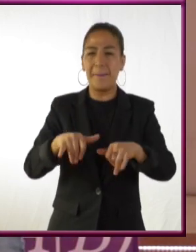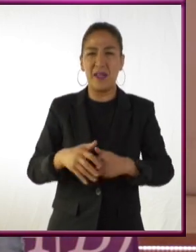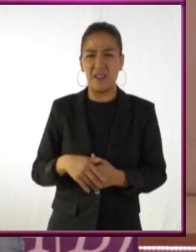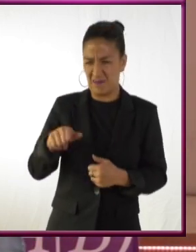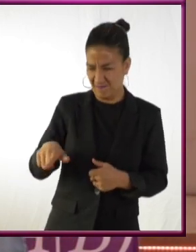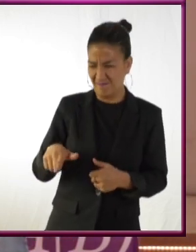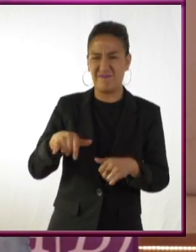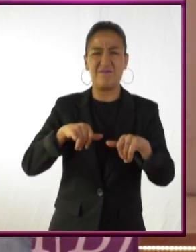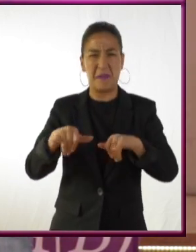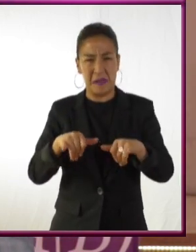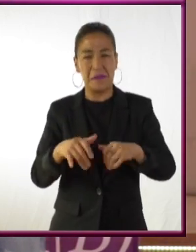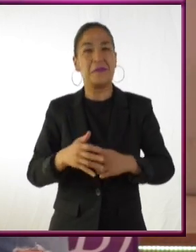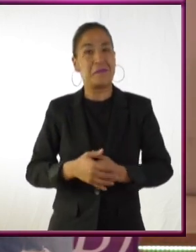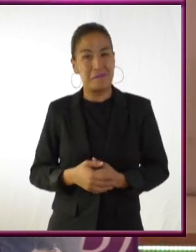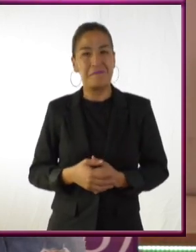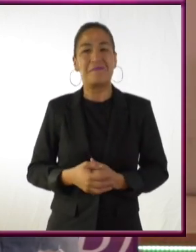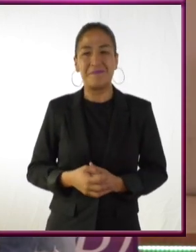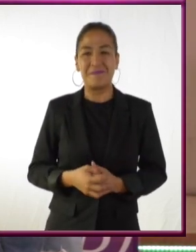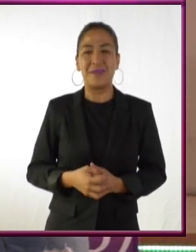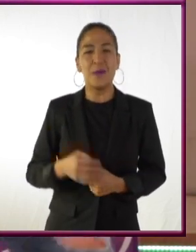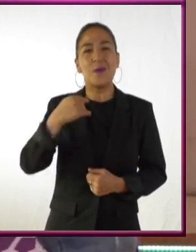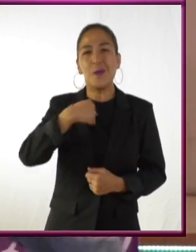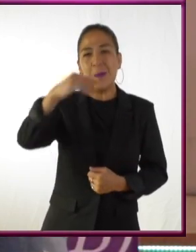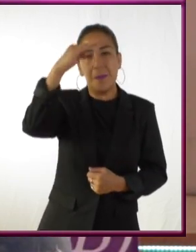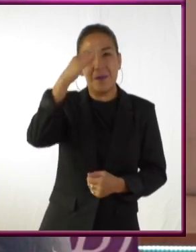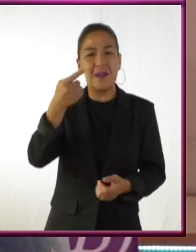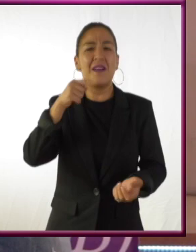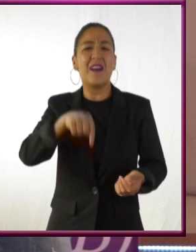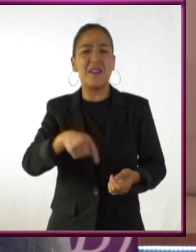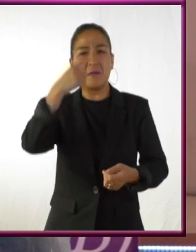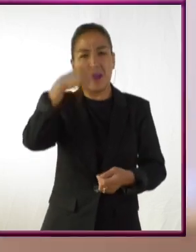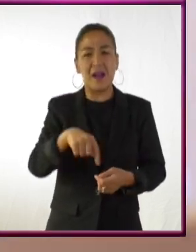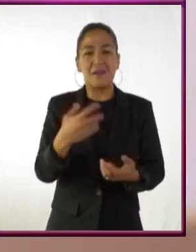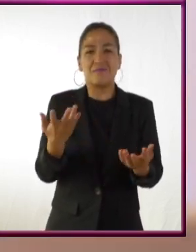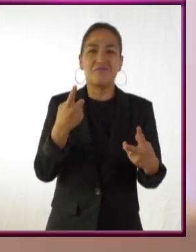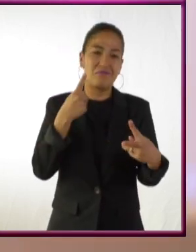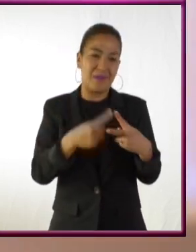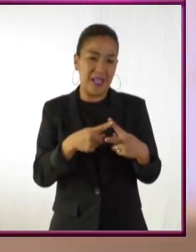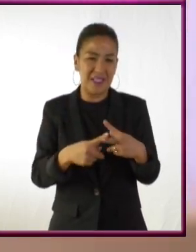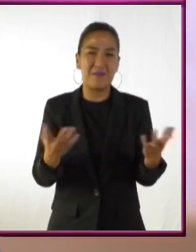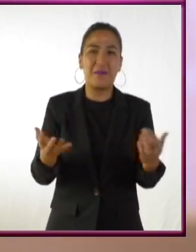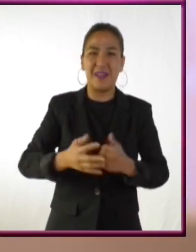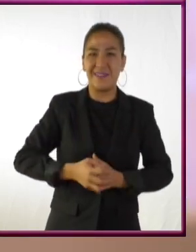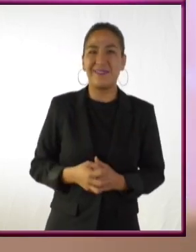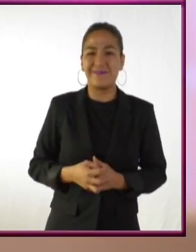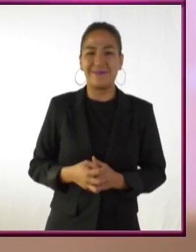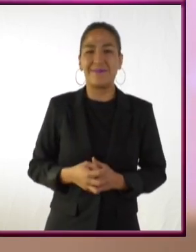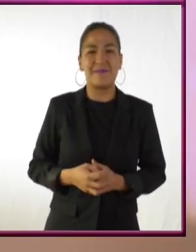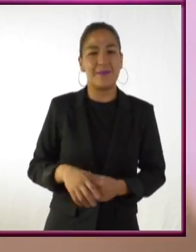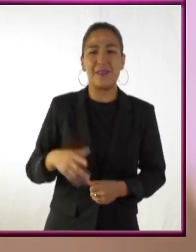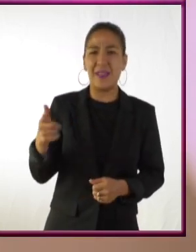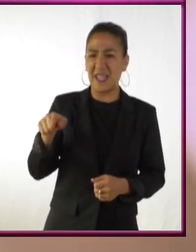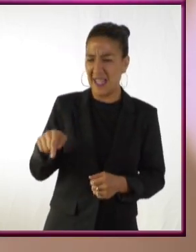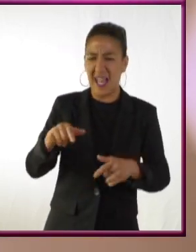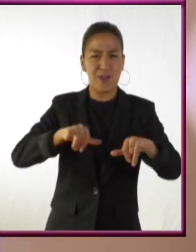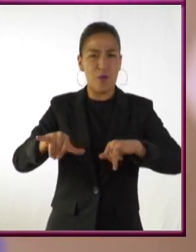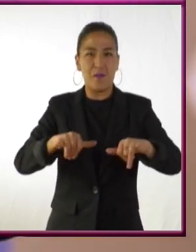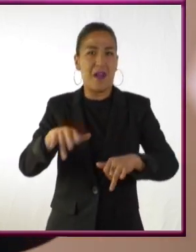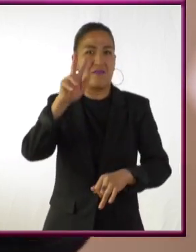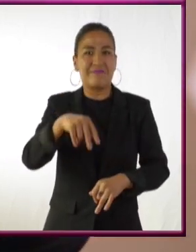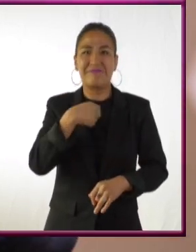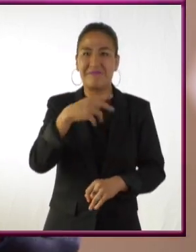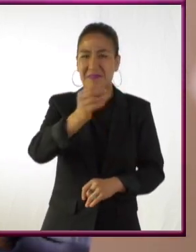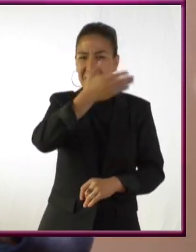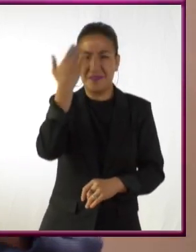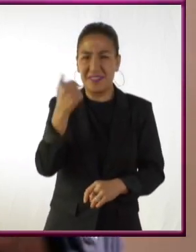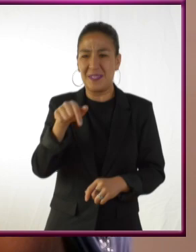bonito mapa. Ay, mapa. Yo pensé que estábamos aquí para hablar de temas de matemáticas. No, geografía,